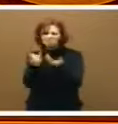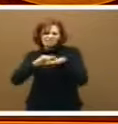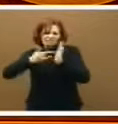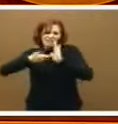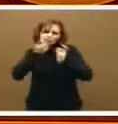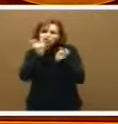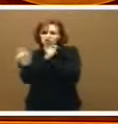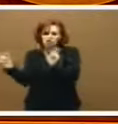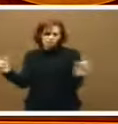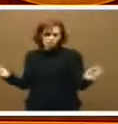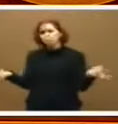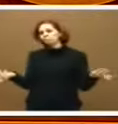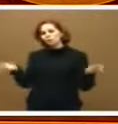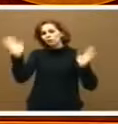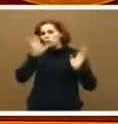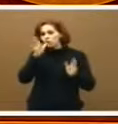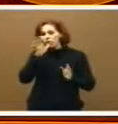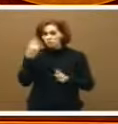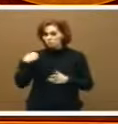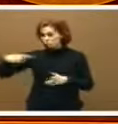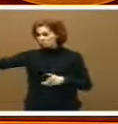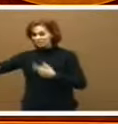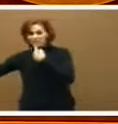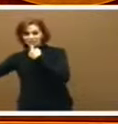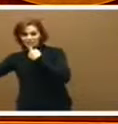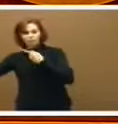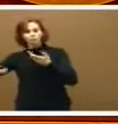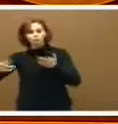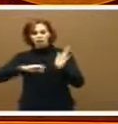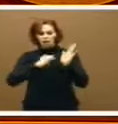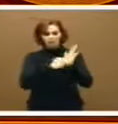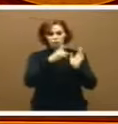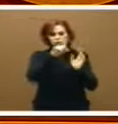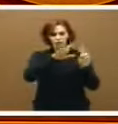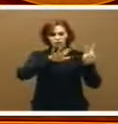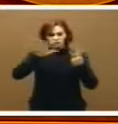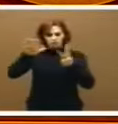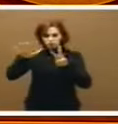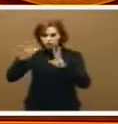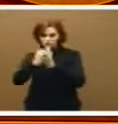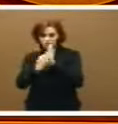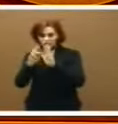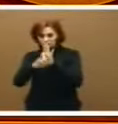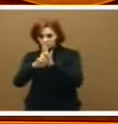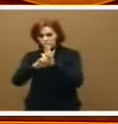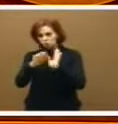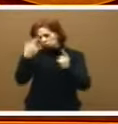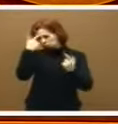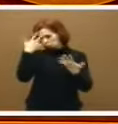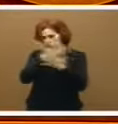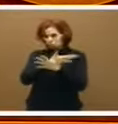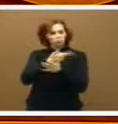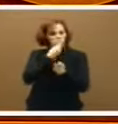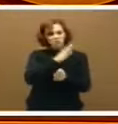por lo que fue remitido, como acaba de señalar el presidente, en aplicación del artículo 178 del reglamento a la Comisión de Armonización.